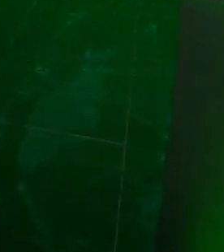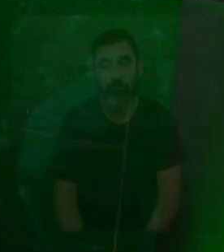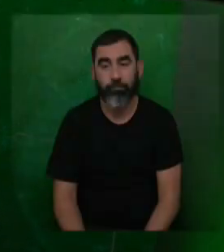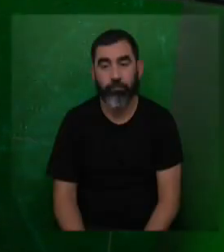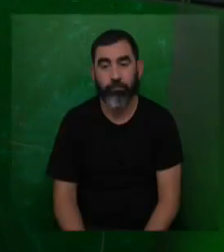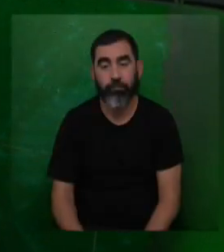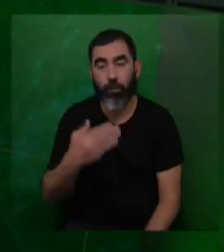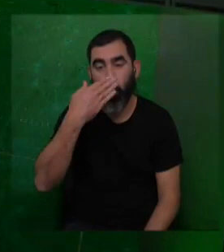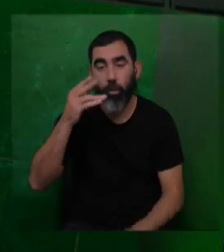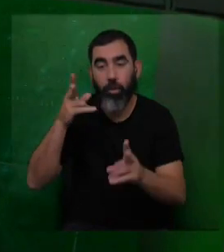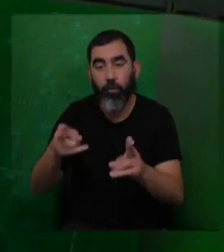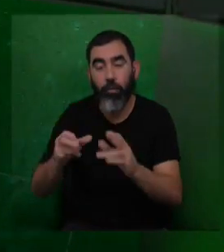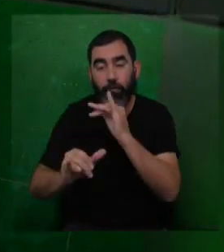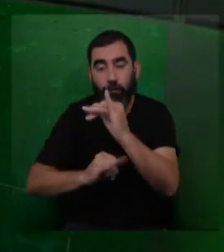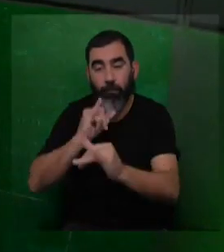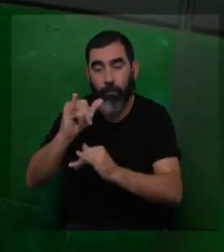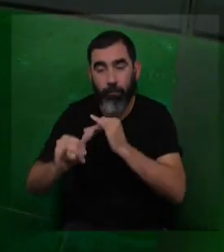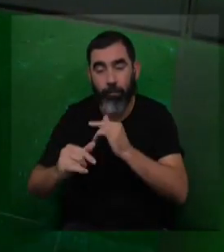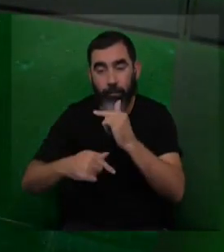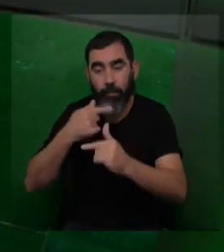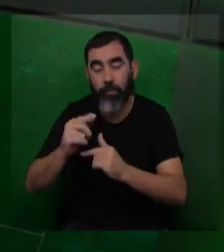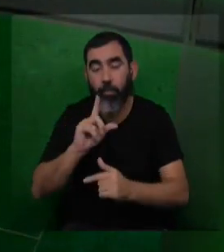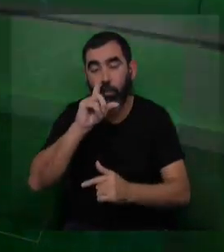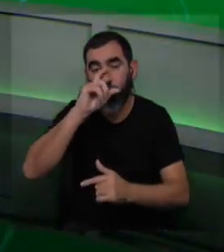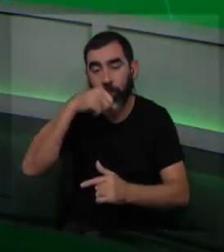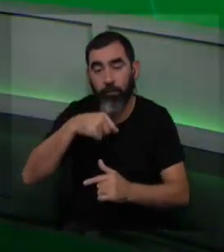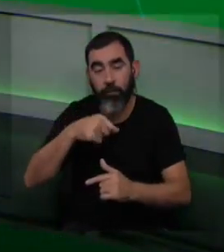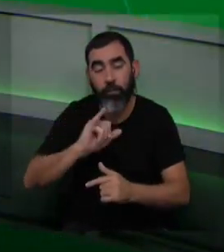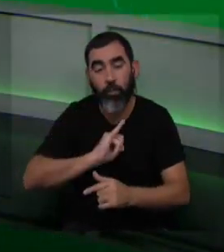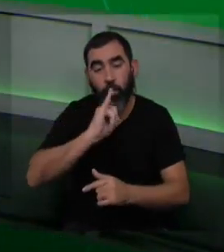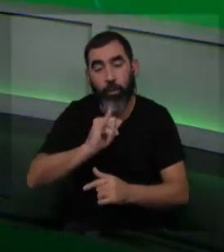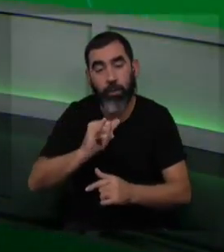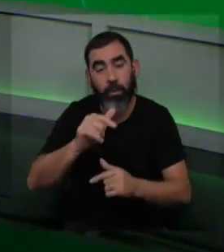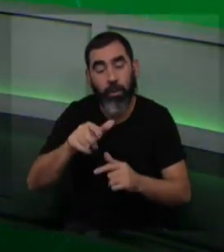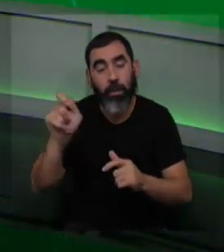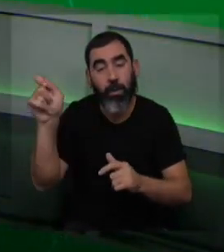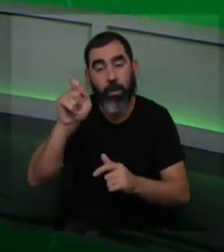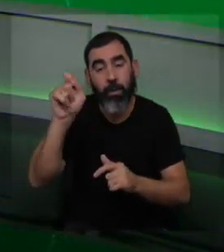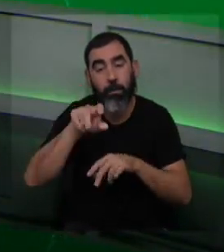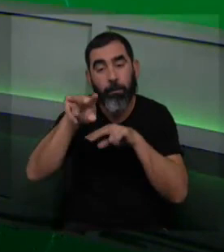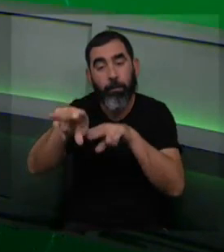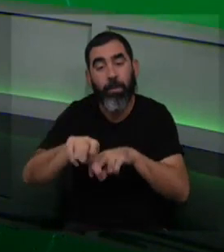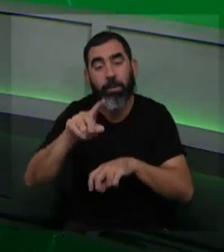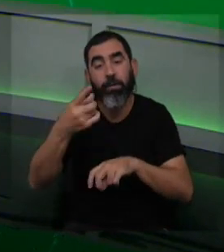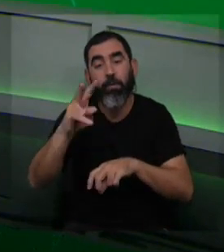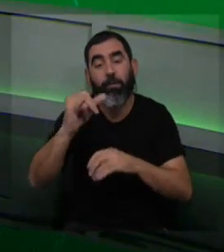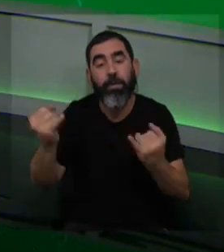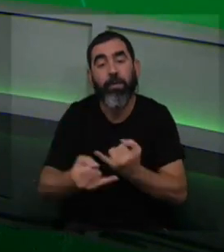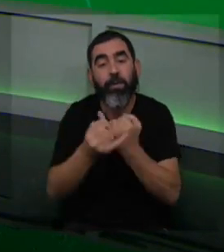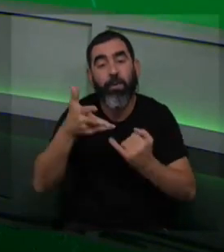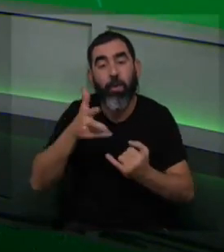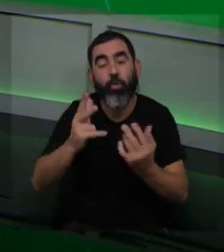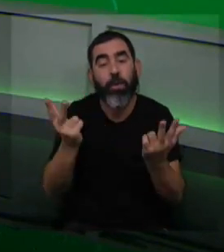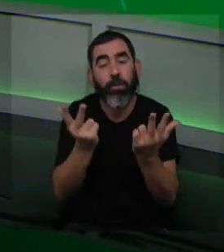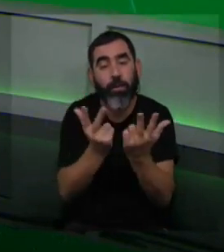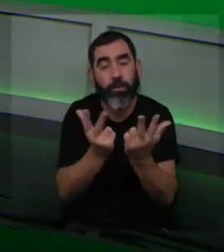Último bloque de MBD Noticias, continuamos con la información desde Montevideo. Les contamos que rige una emergencia agropecuaria por 120 días en Rocha y